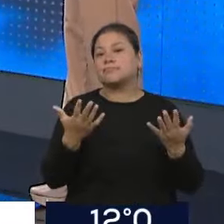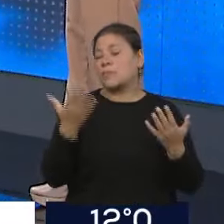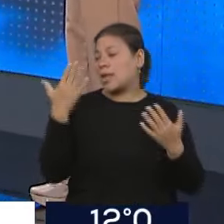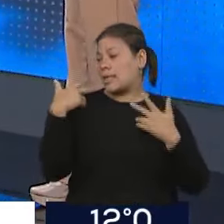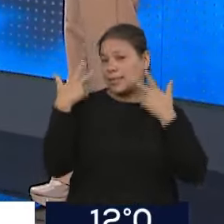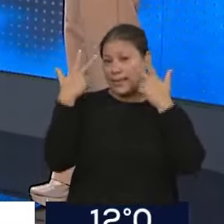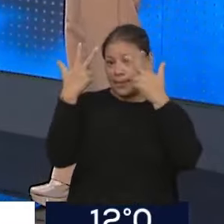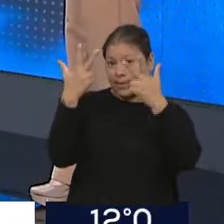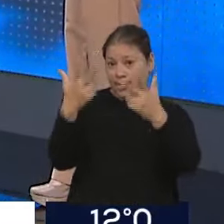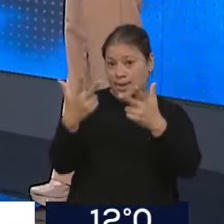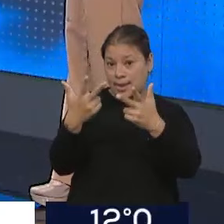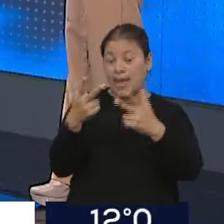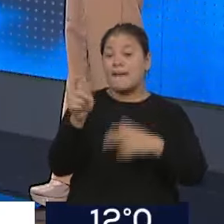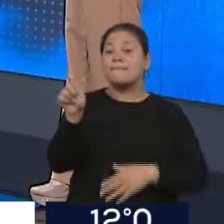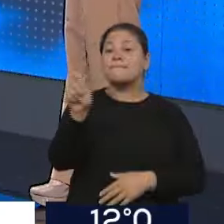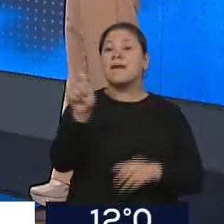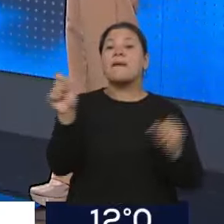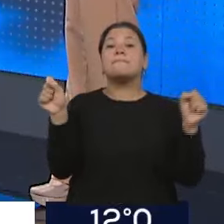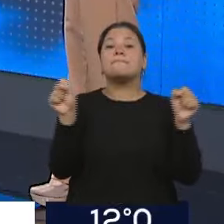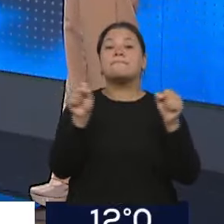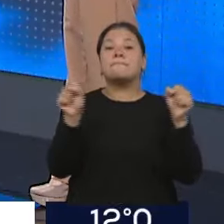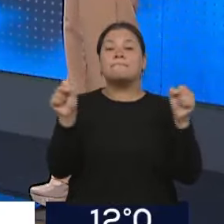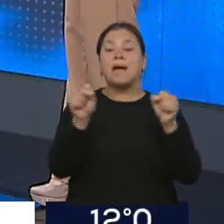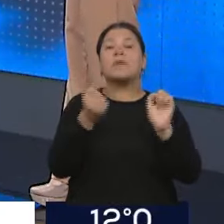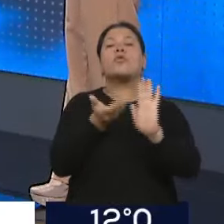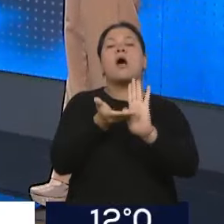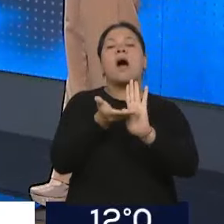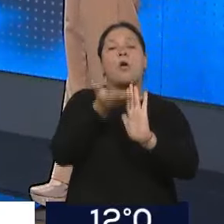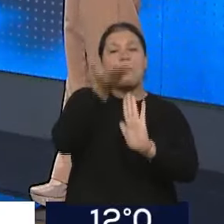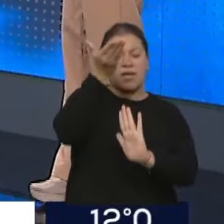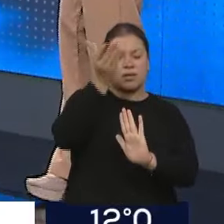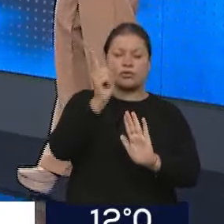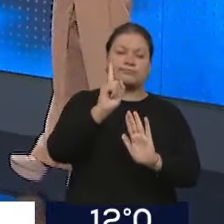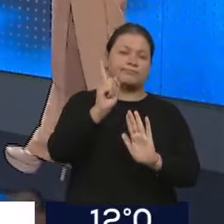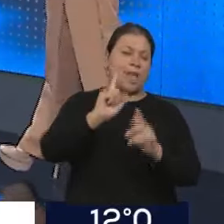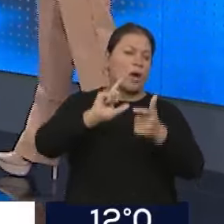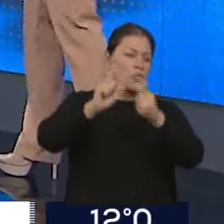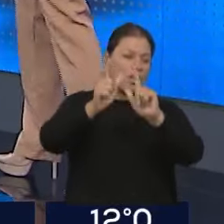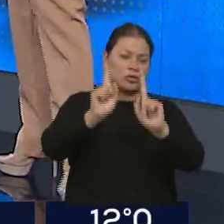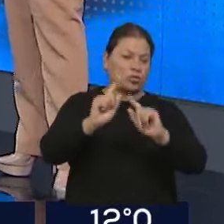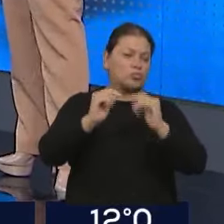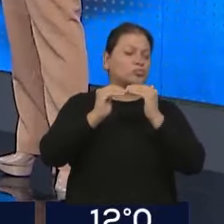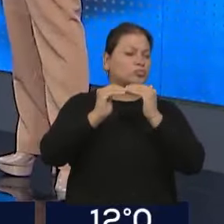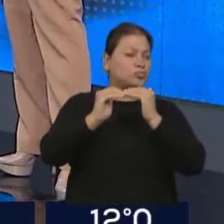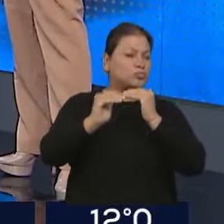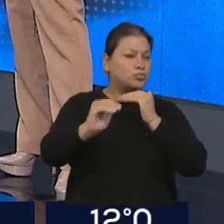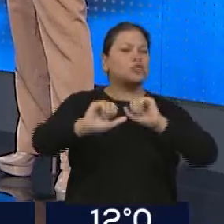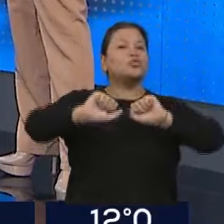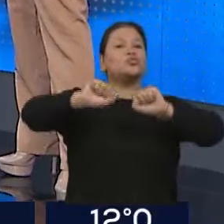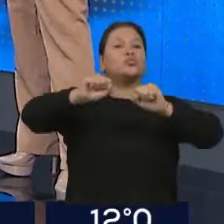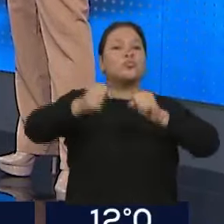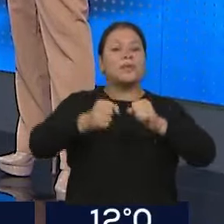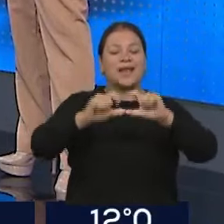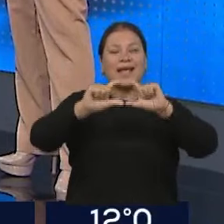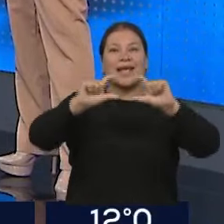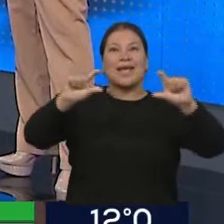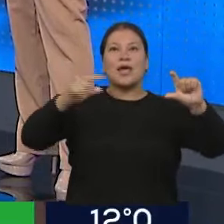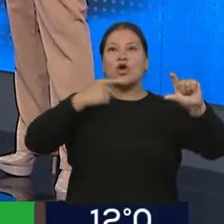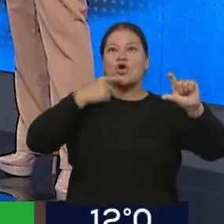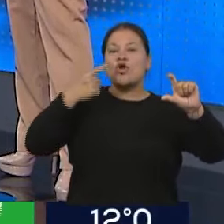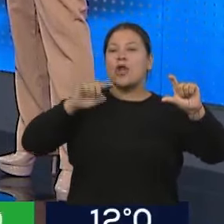diciendo, postergar en el mes de mayo la aplicación efectiva de las actualizaciones dispuestas. ¿Por qué te remarcamos con resaltador en el